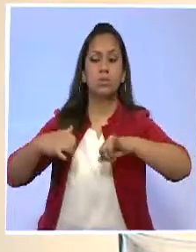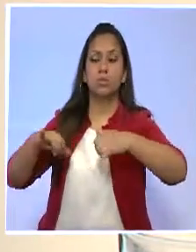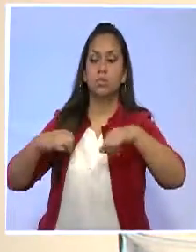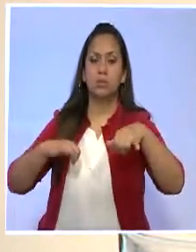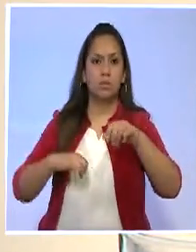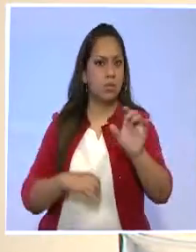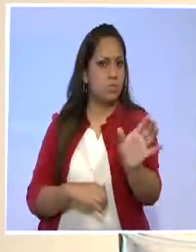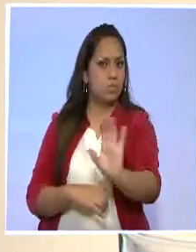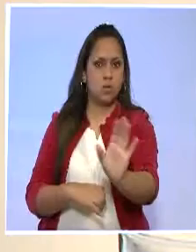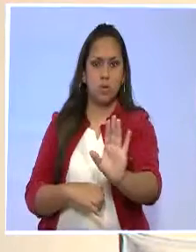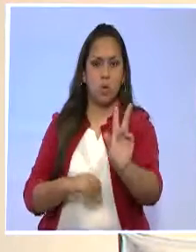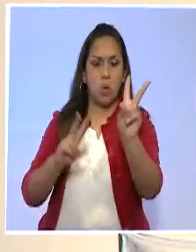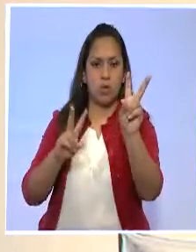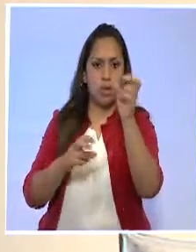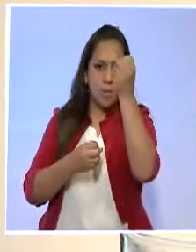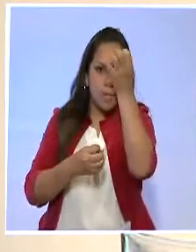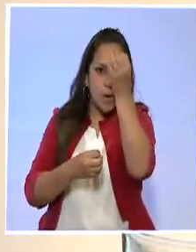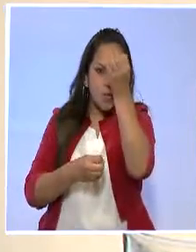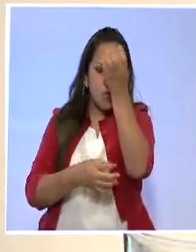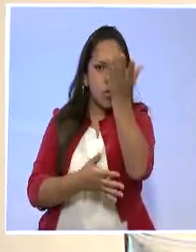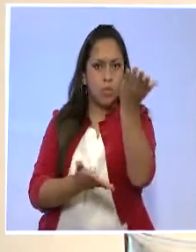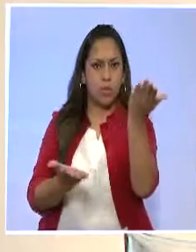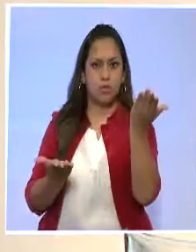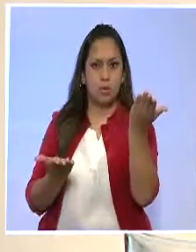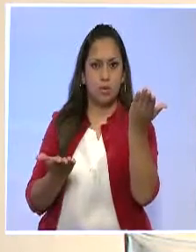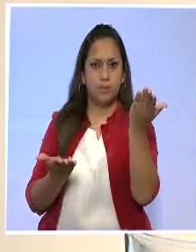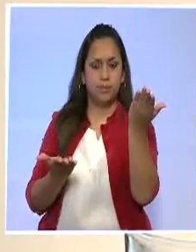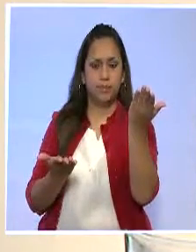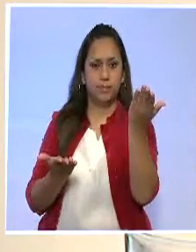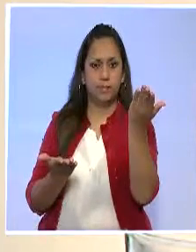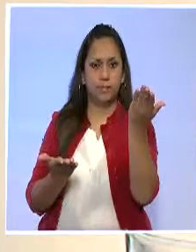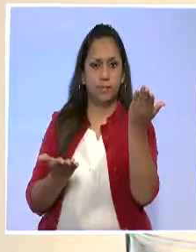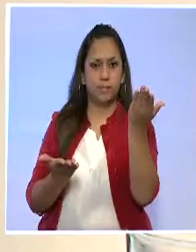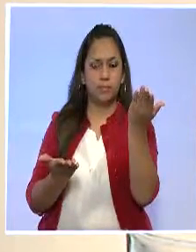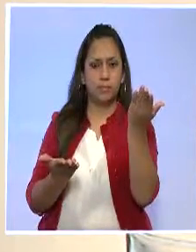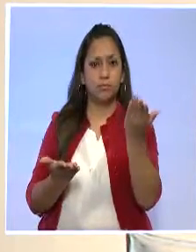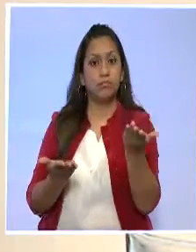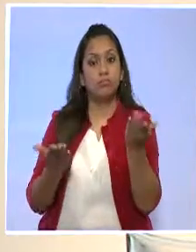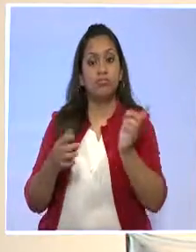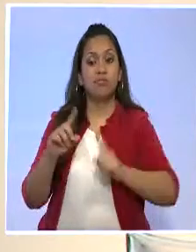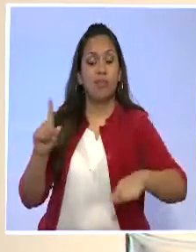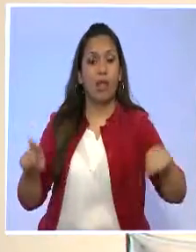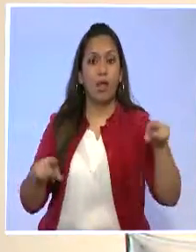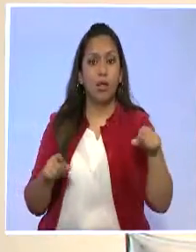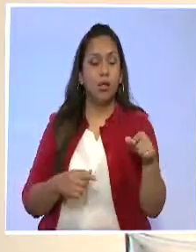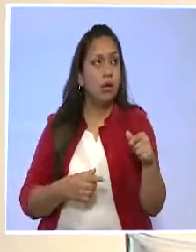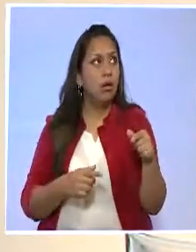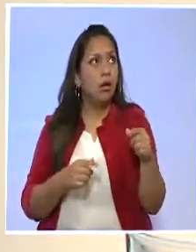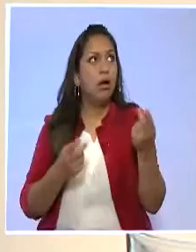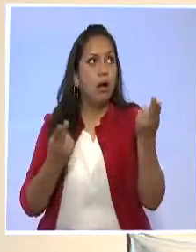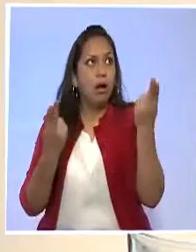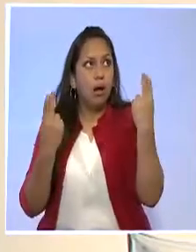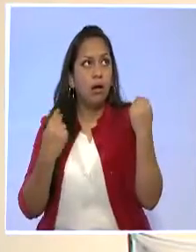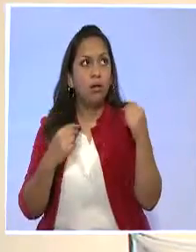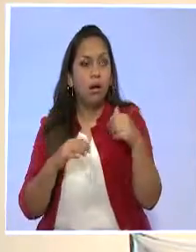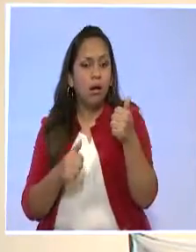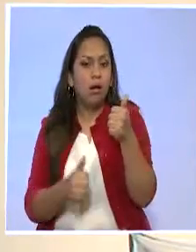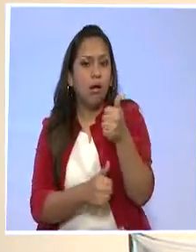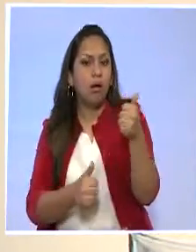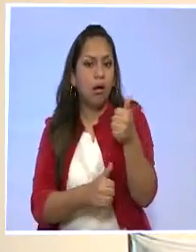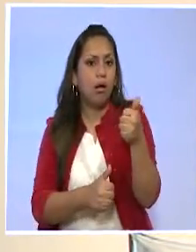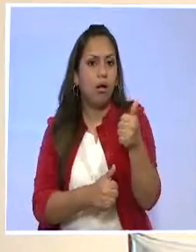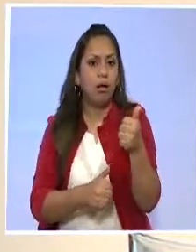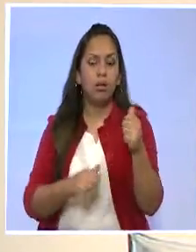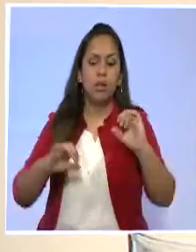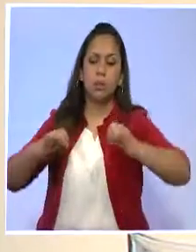información que siempre tratan de que la gente seamos que mucha gente sea